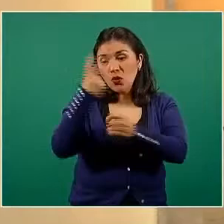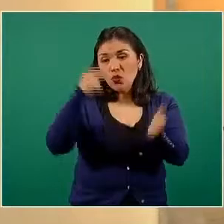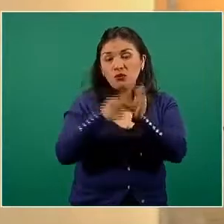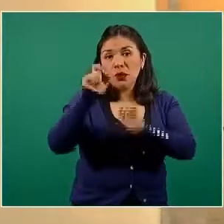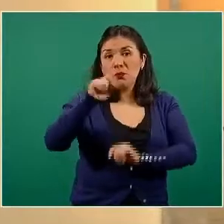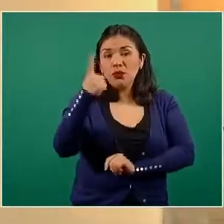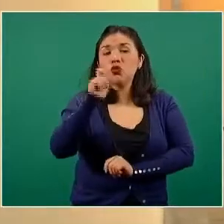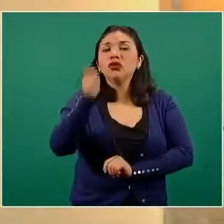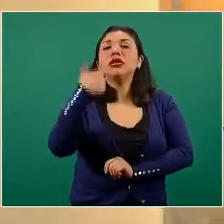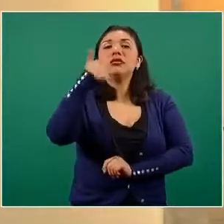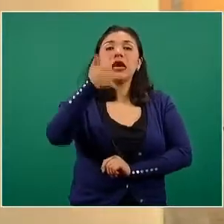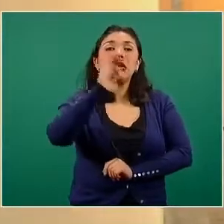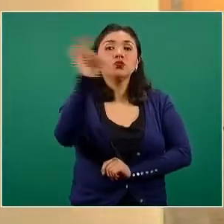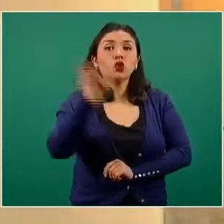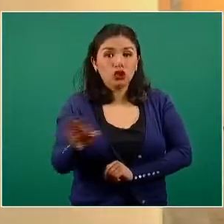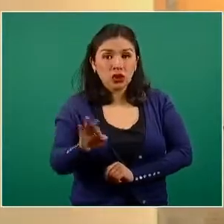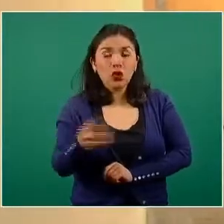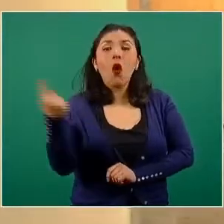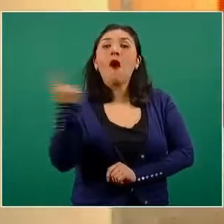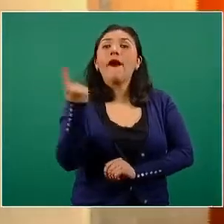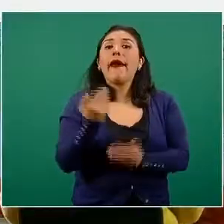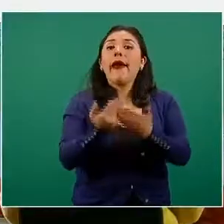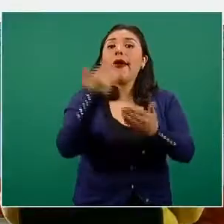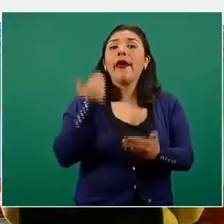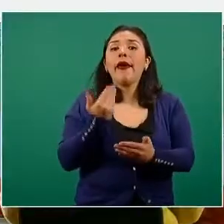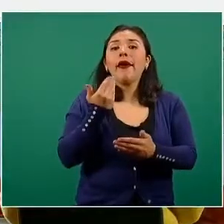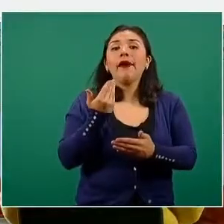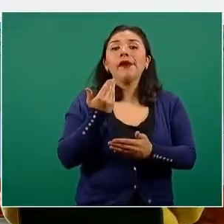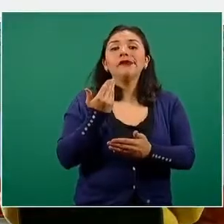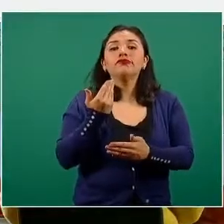es del 6%, y en comparación con la